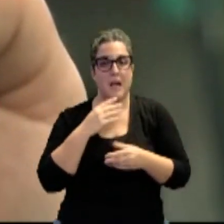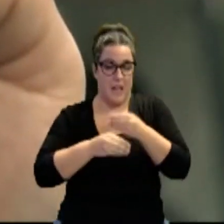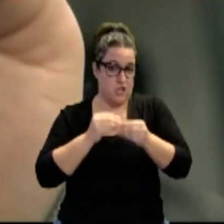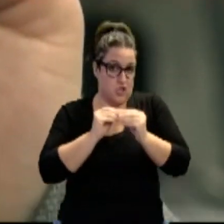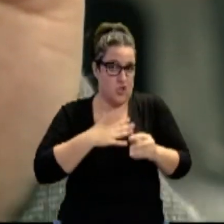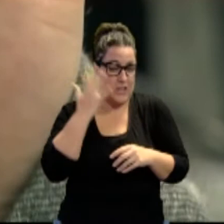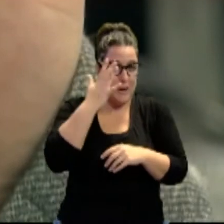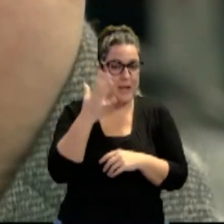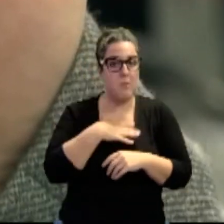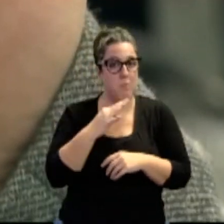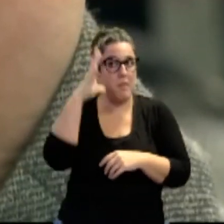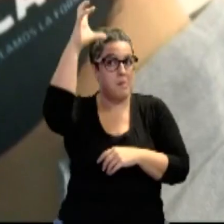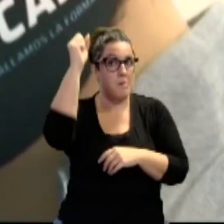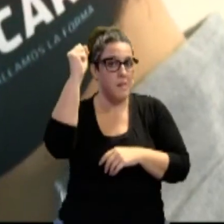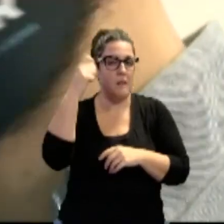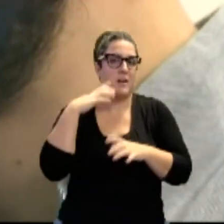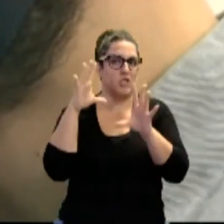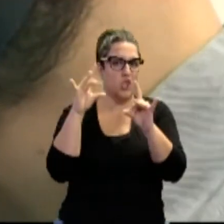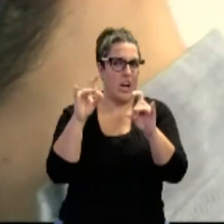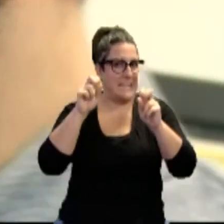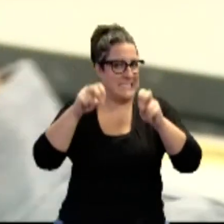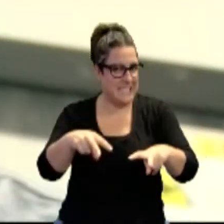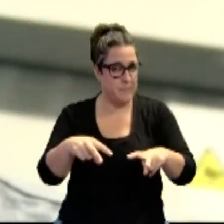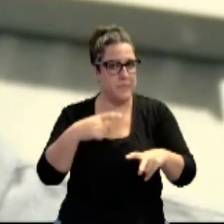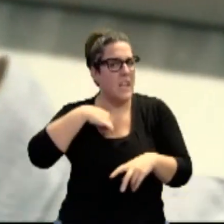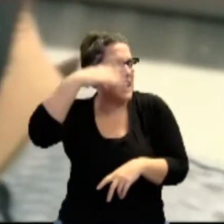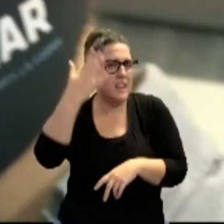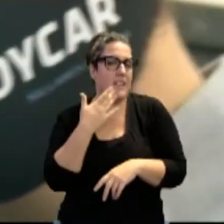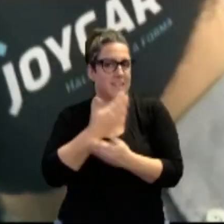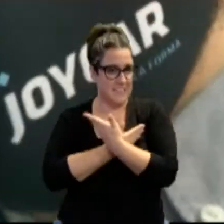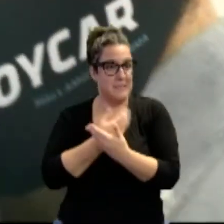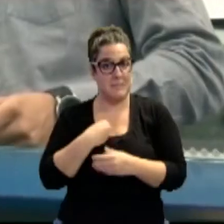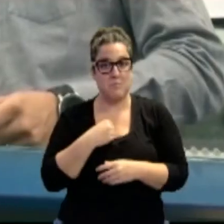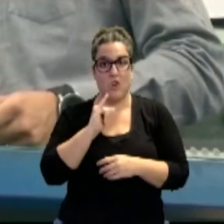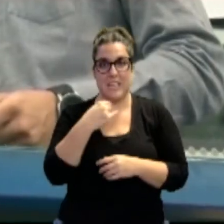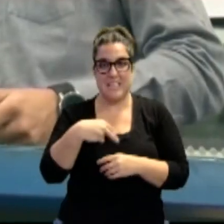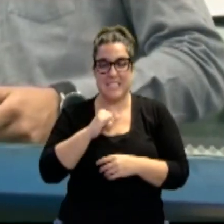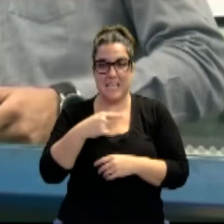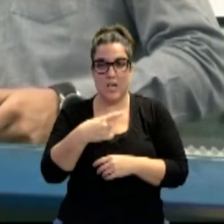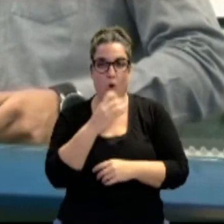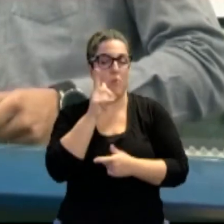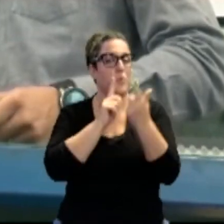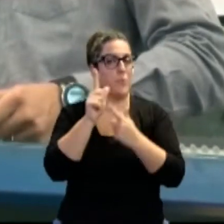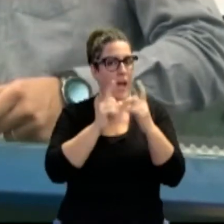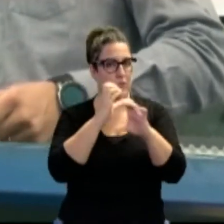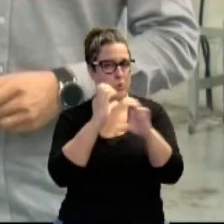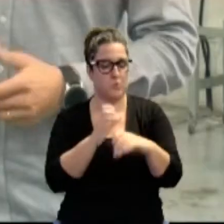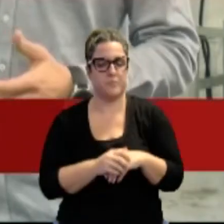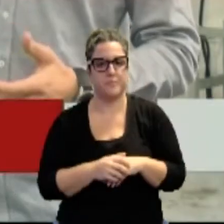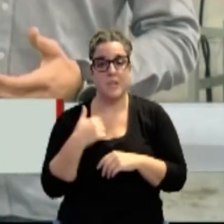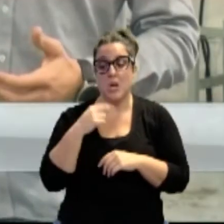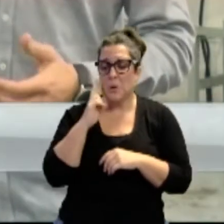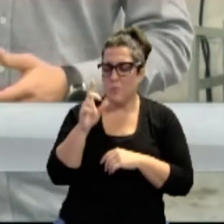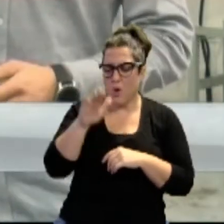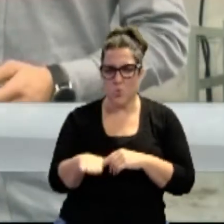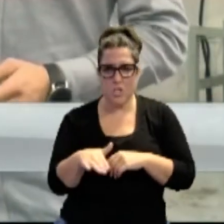del transporte público sin tener que tocarlas. La idea se le ocurrió a Íñigo mientras viajaba en autobús. Veo a un niño que no